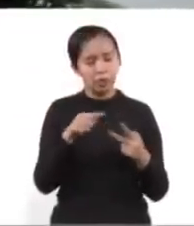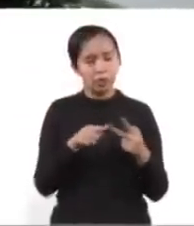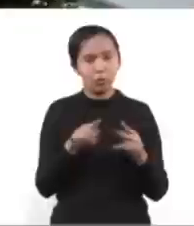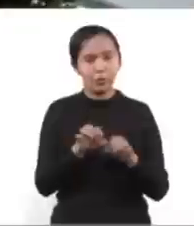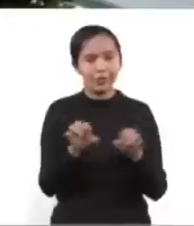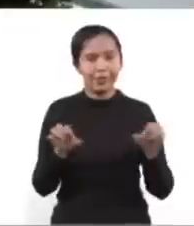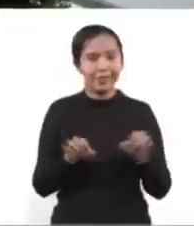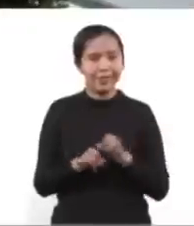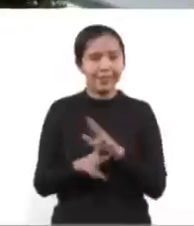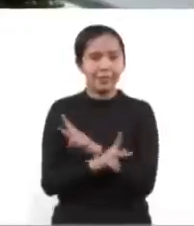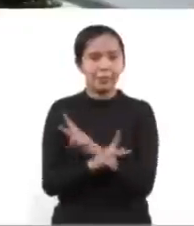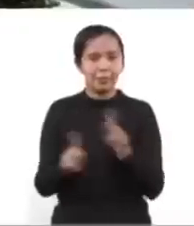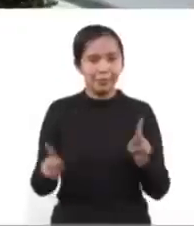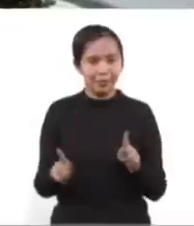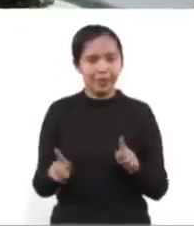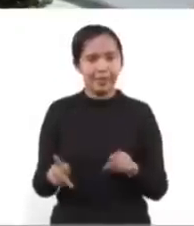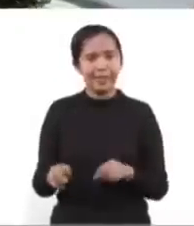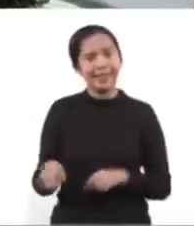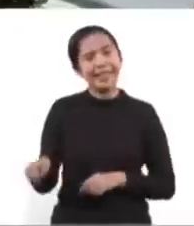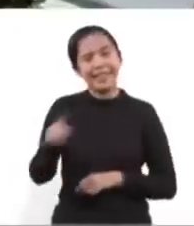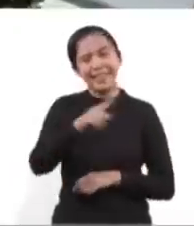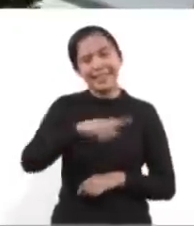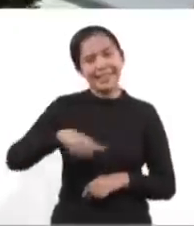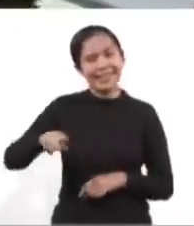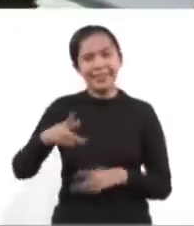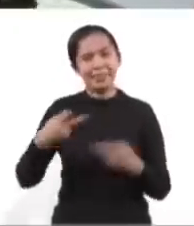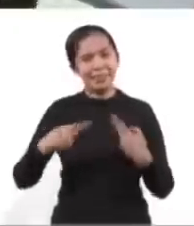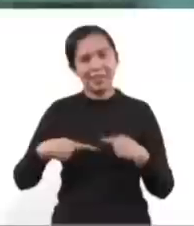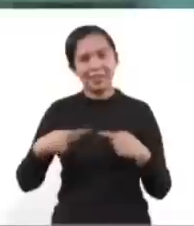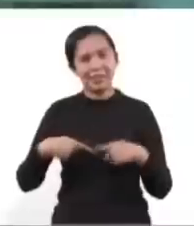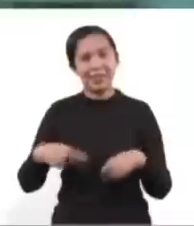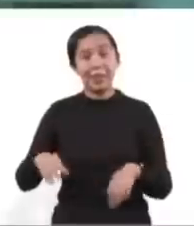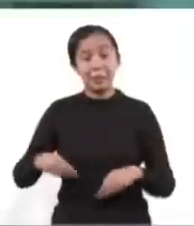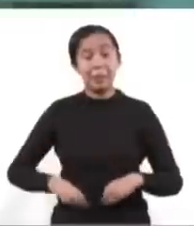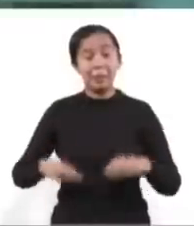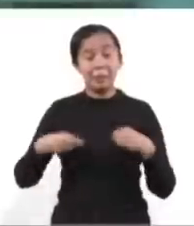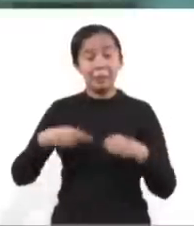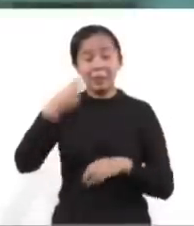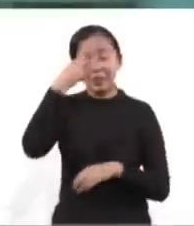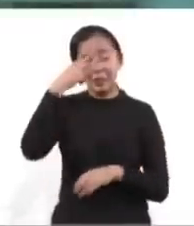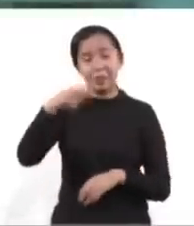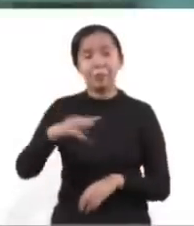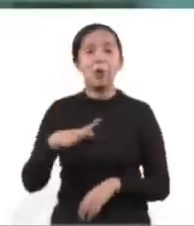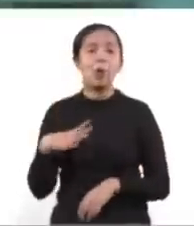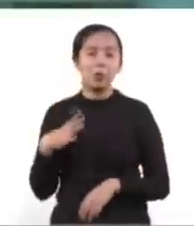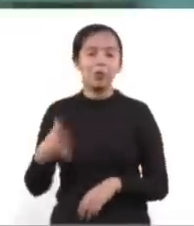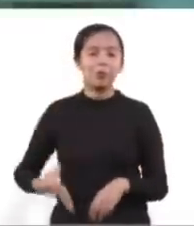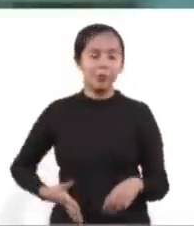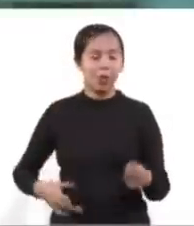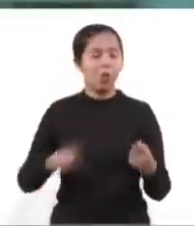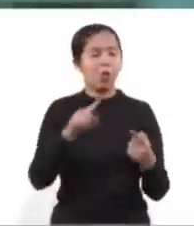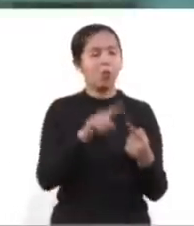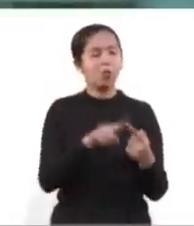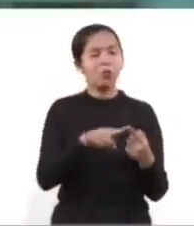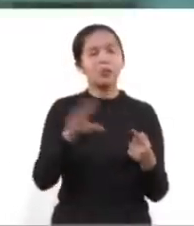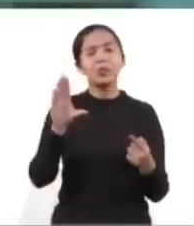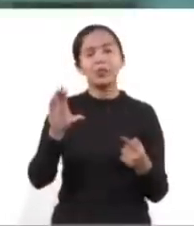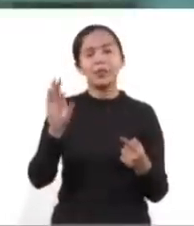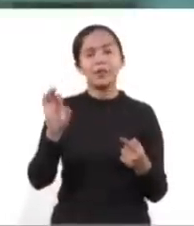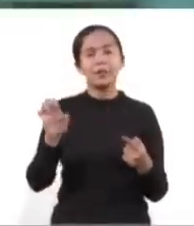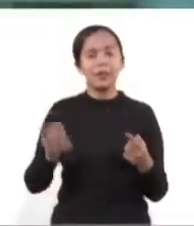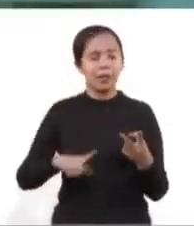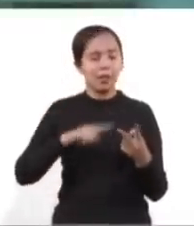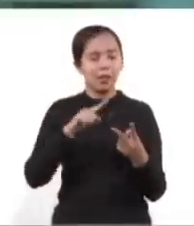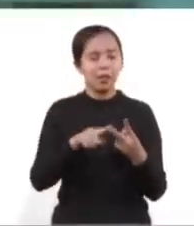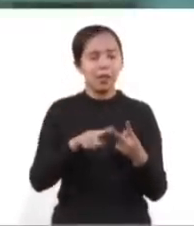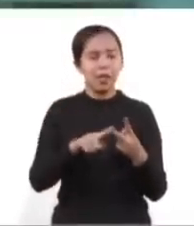las cuales los mexicanos y mexicanas estamos orgullosos: la Comisión Federal de Electricidad y el Sistema